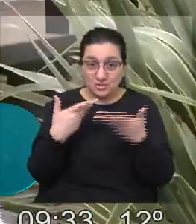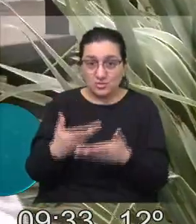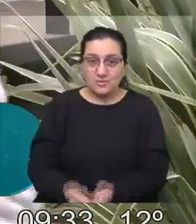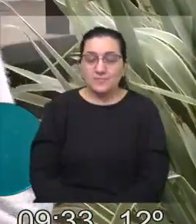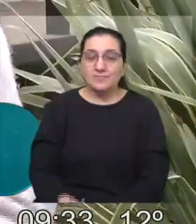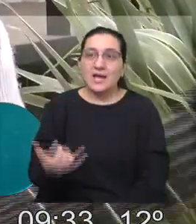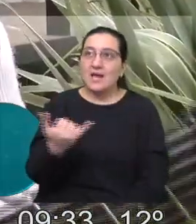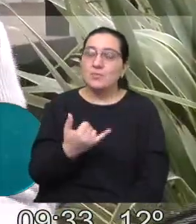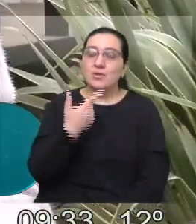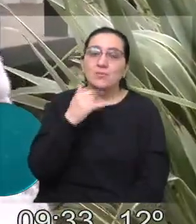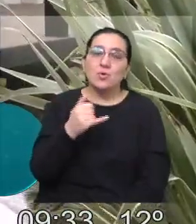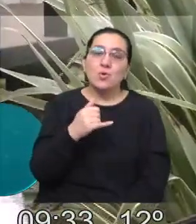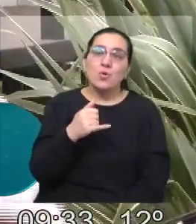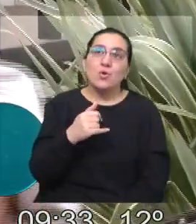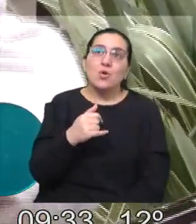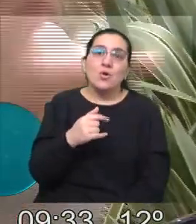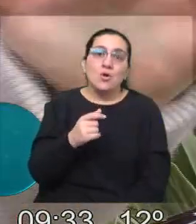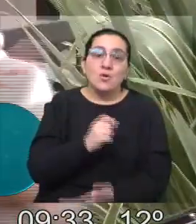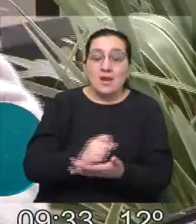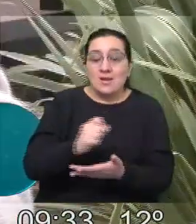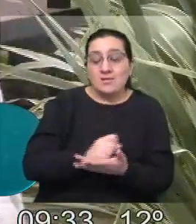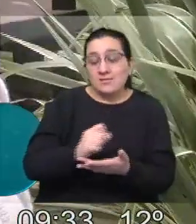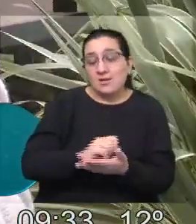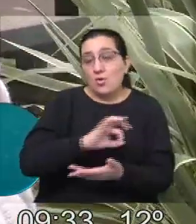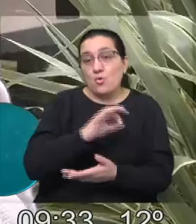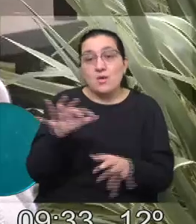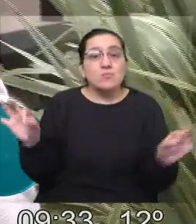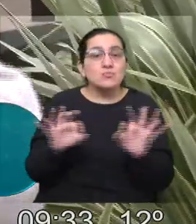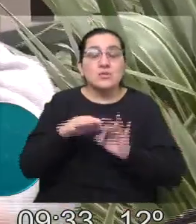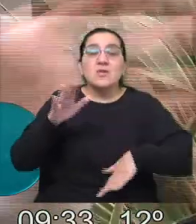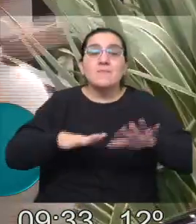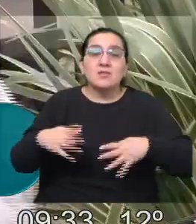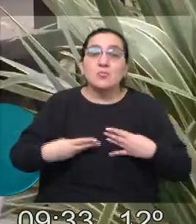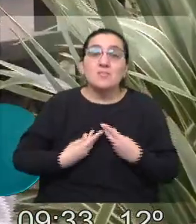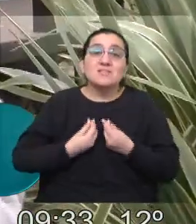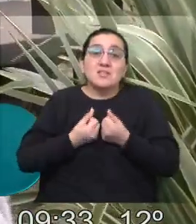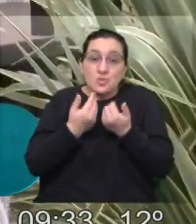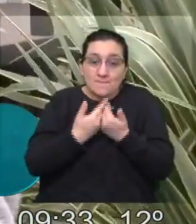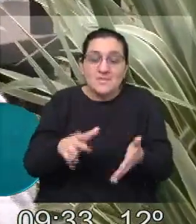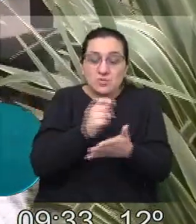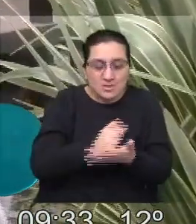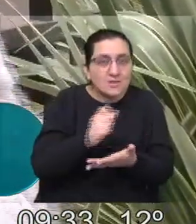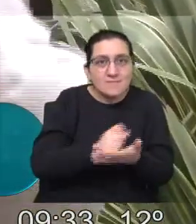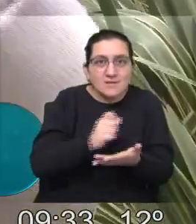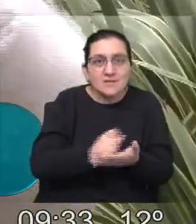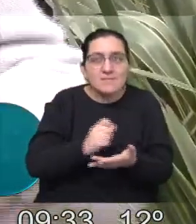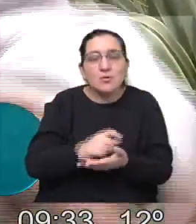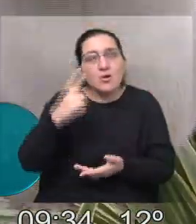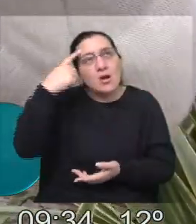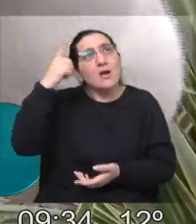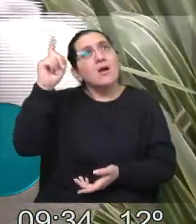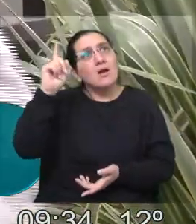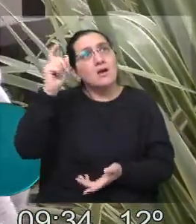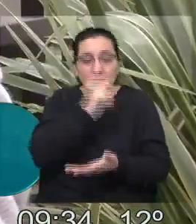una letra o baja una melodía y yo, dependiendo de lo que esté viviendo en ese momento, me pongo a escribir. Pero no es nada que yo planee, sino que es como un